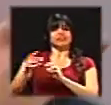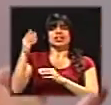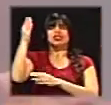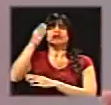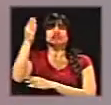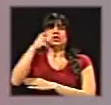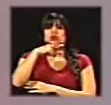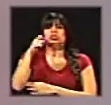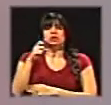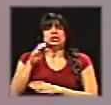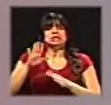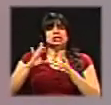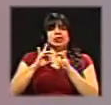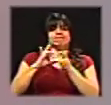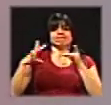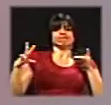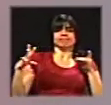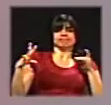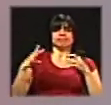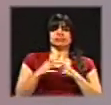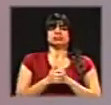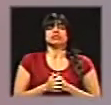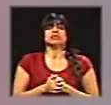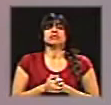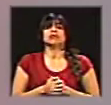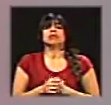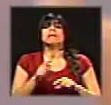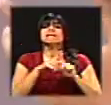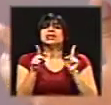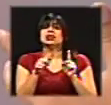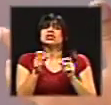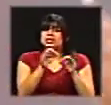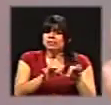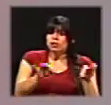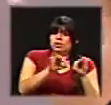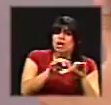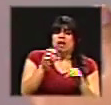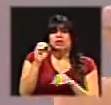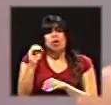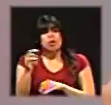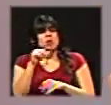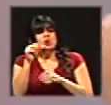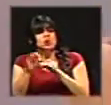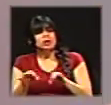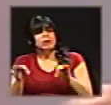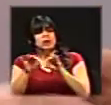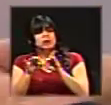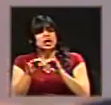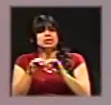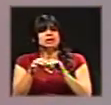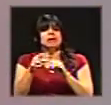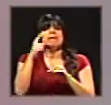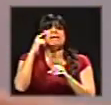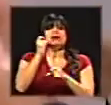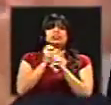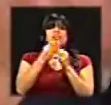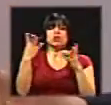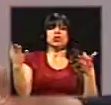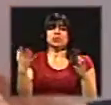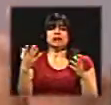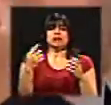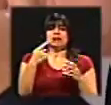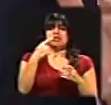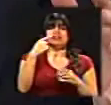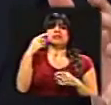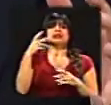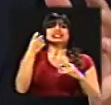discurso comunista como tal, pero ¿es relevante o no para la discusión pública decir, bueno, ese partido tiene una